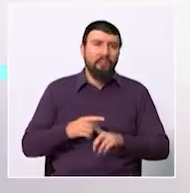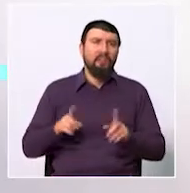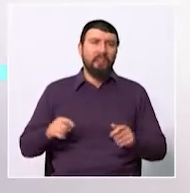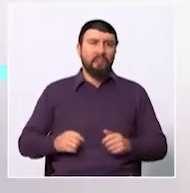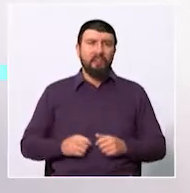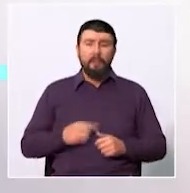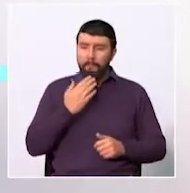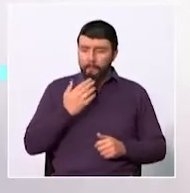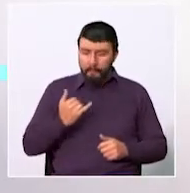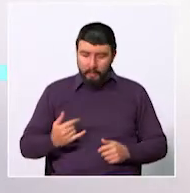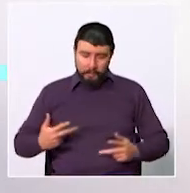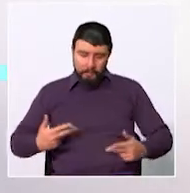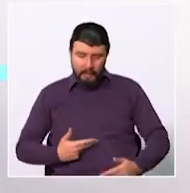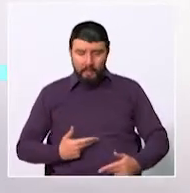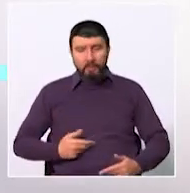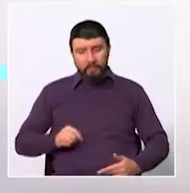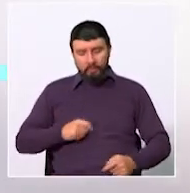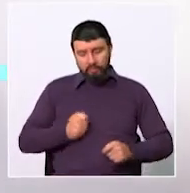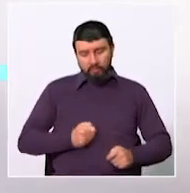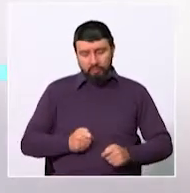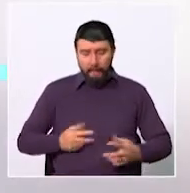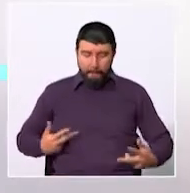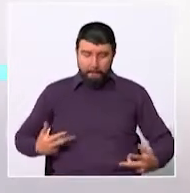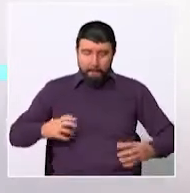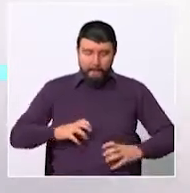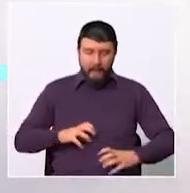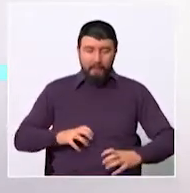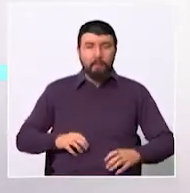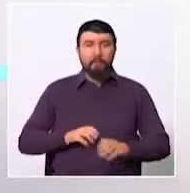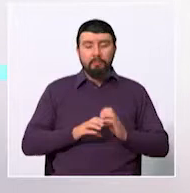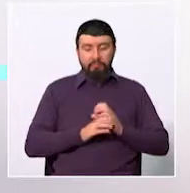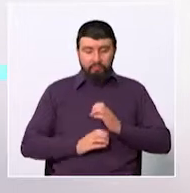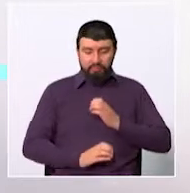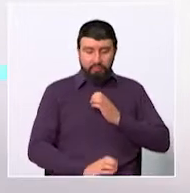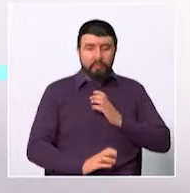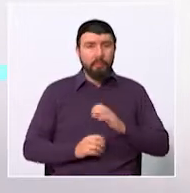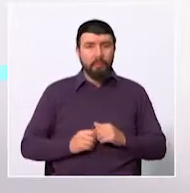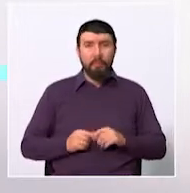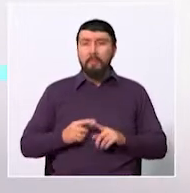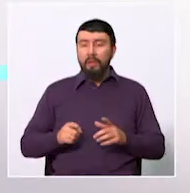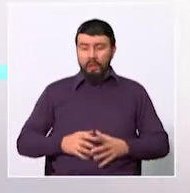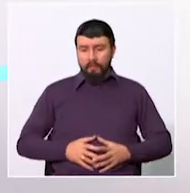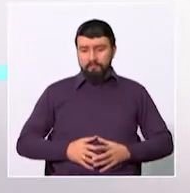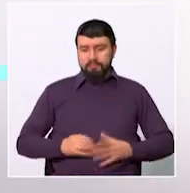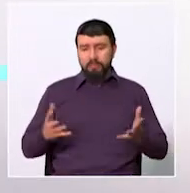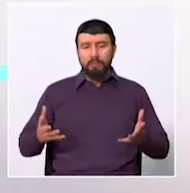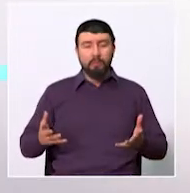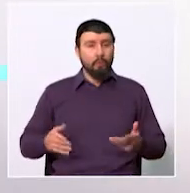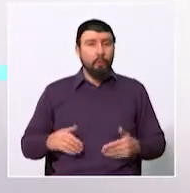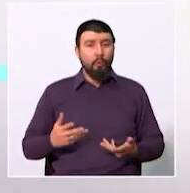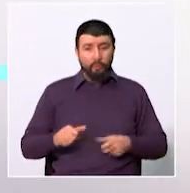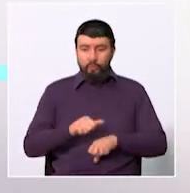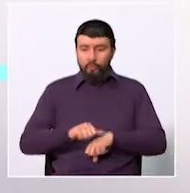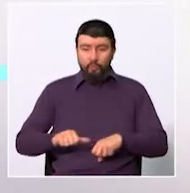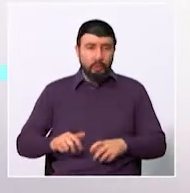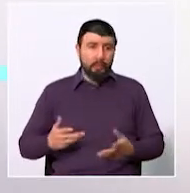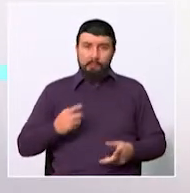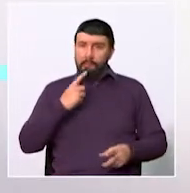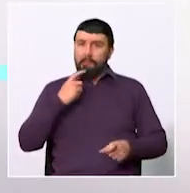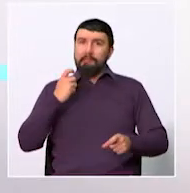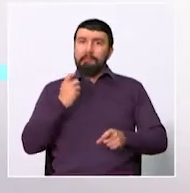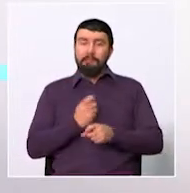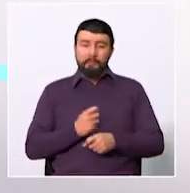sutura eso aún no saturar un tejido que se explotó las cirugías son mayores